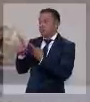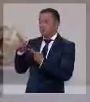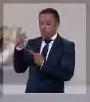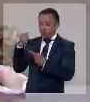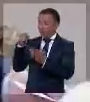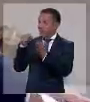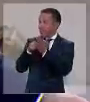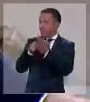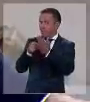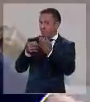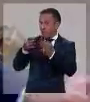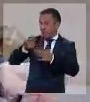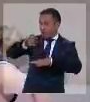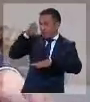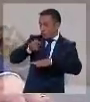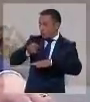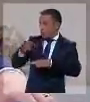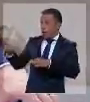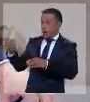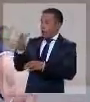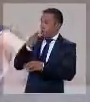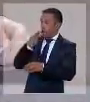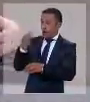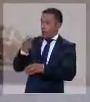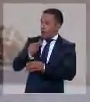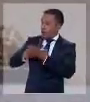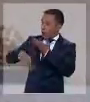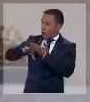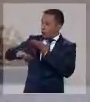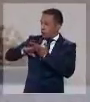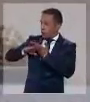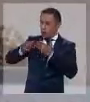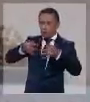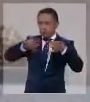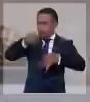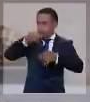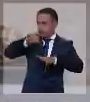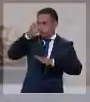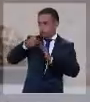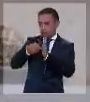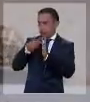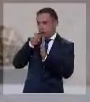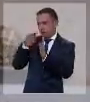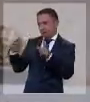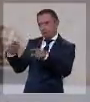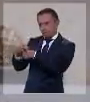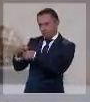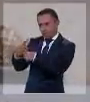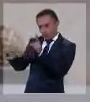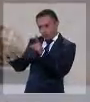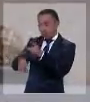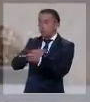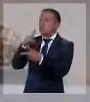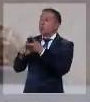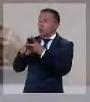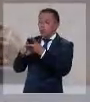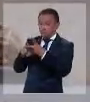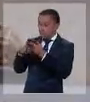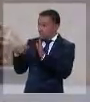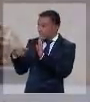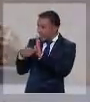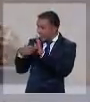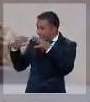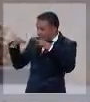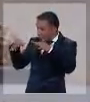las acusaciones que estás haciendo en mi contra. Segundo, este decreto que contiene tu firma te implica a